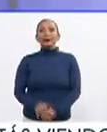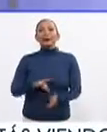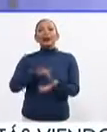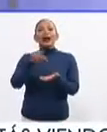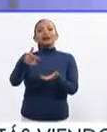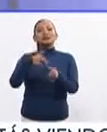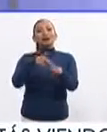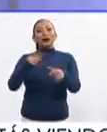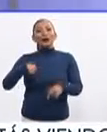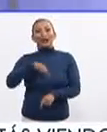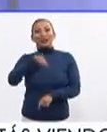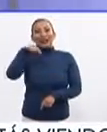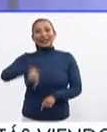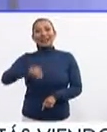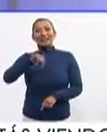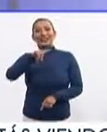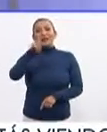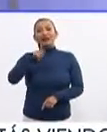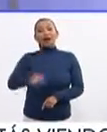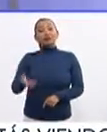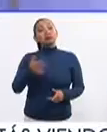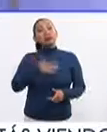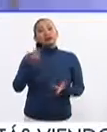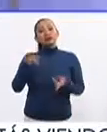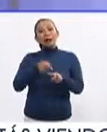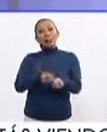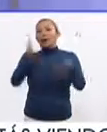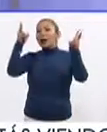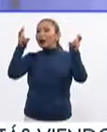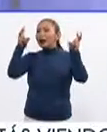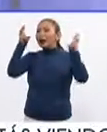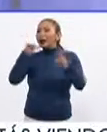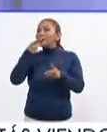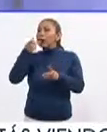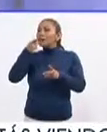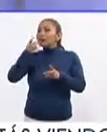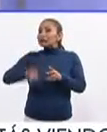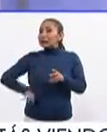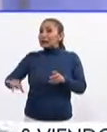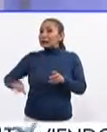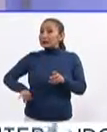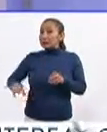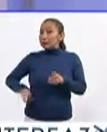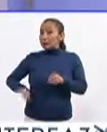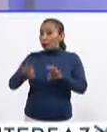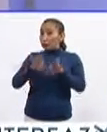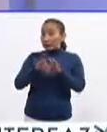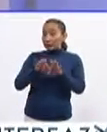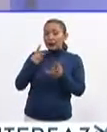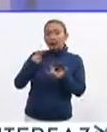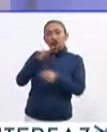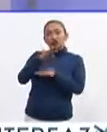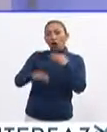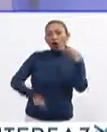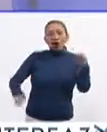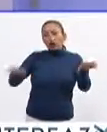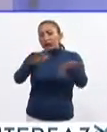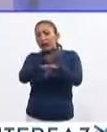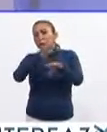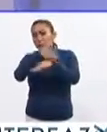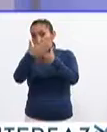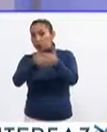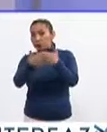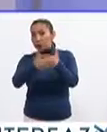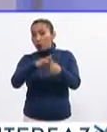Gracias por continuar con nosotros en Interfaz y bueno, seguimos platicando de estos interesantísimos e importantísimos temas, de todos los cambios que se